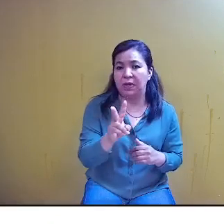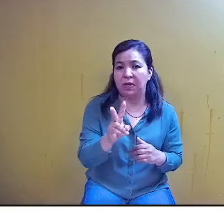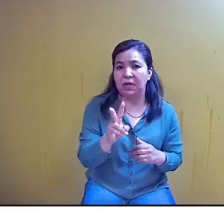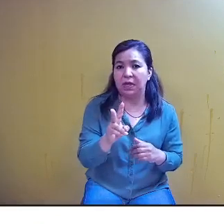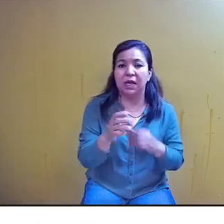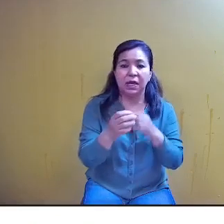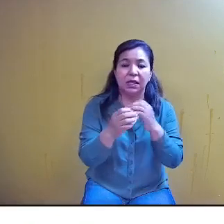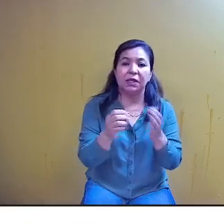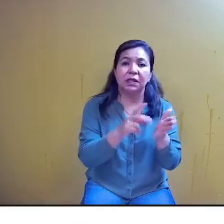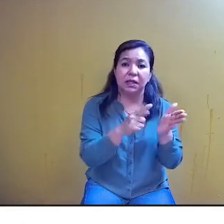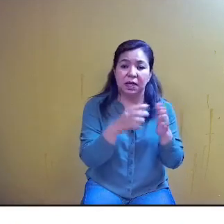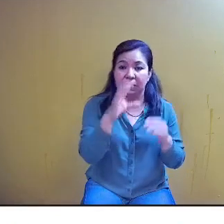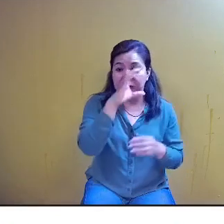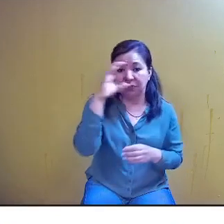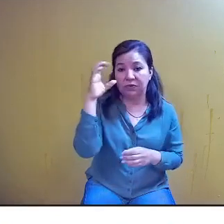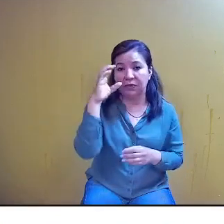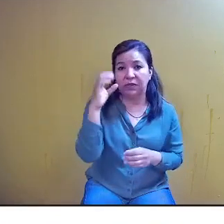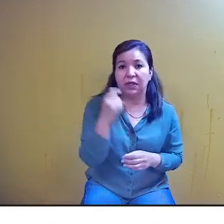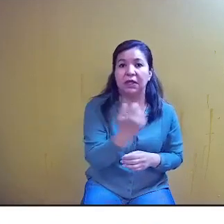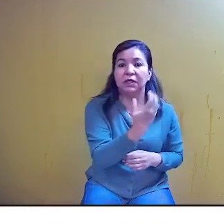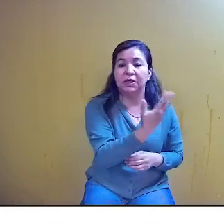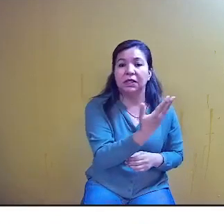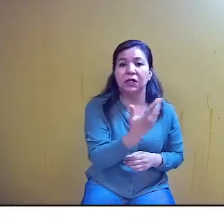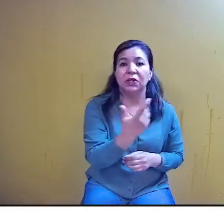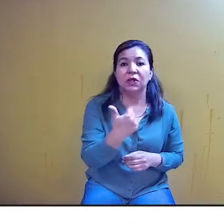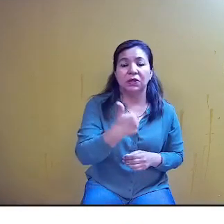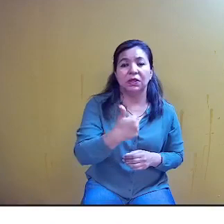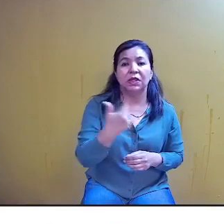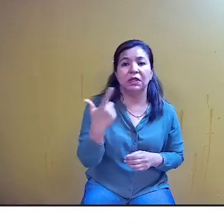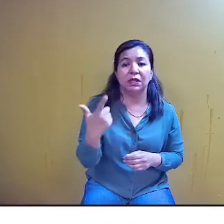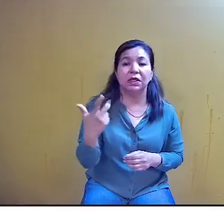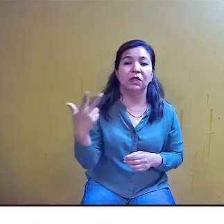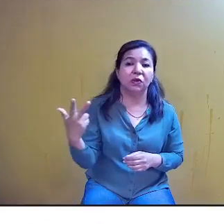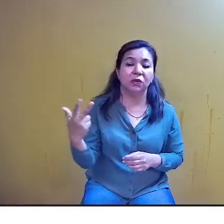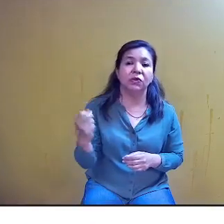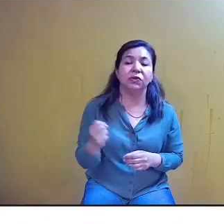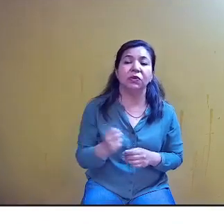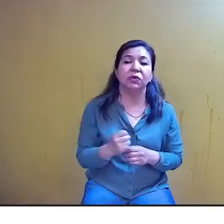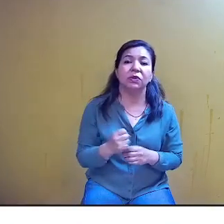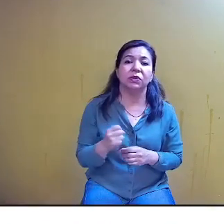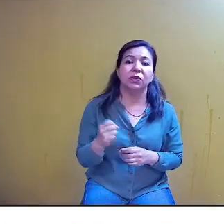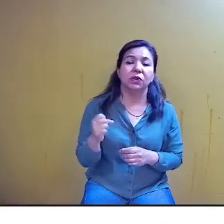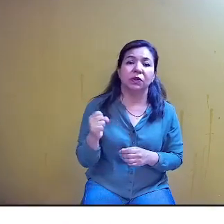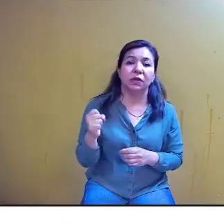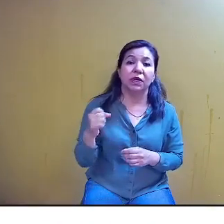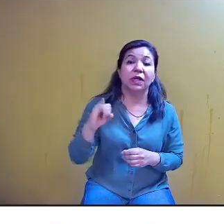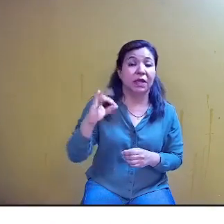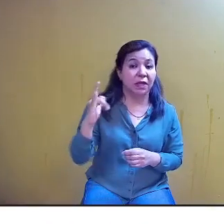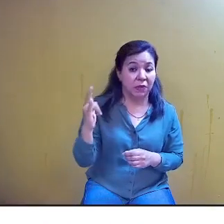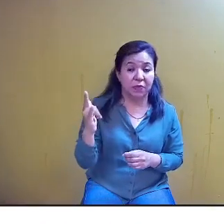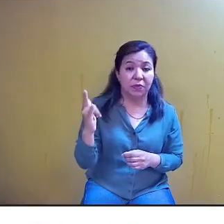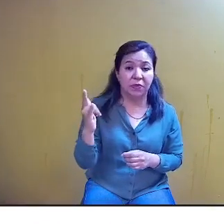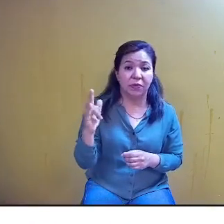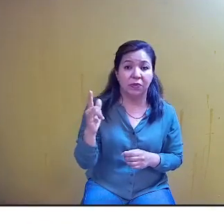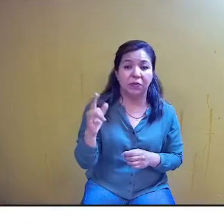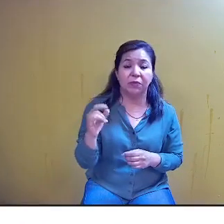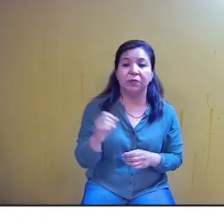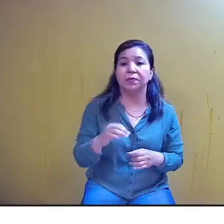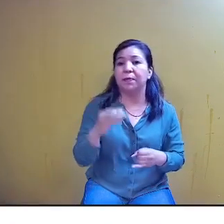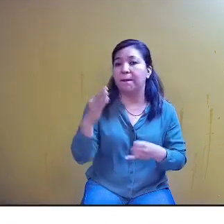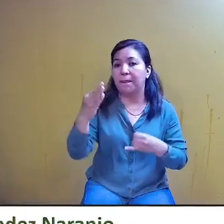1, 5, 6, 7, 8 y 17 de octubre de 2023. El proyecto concluye con los siguientes